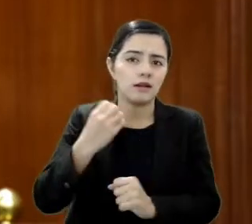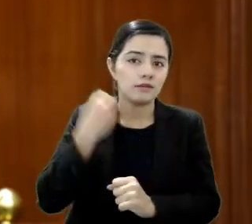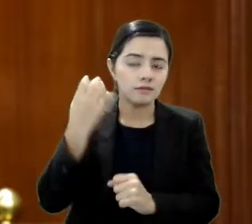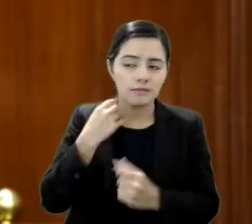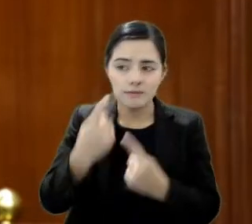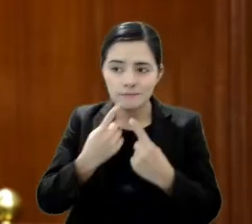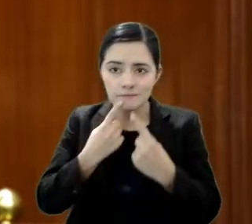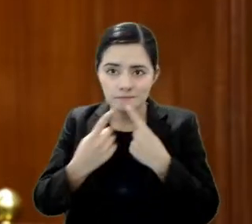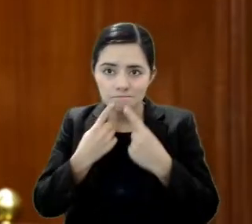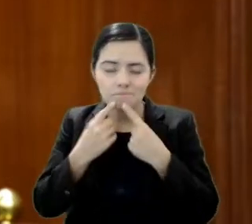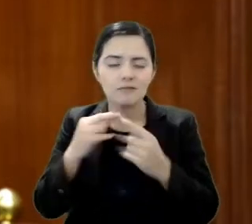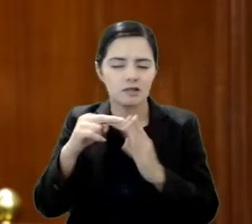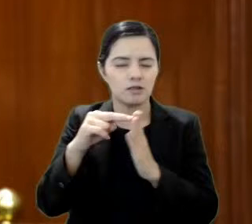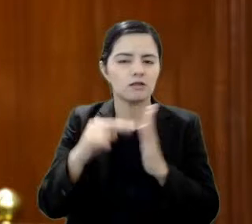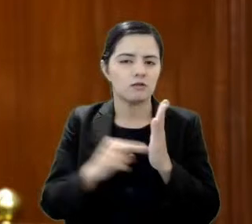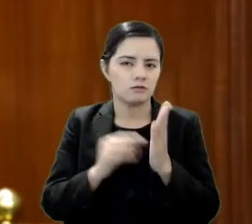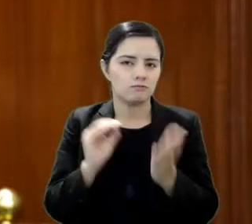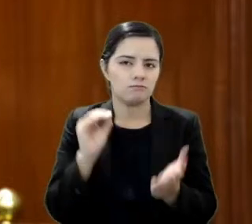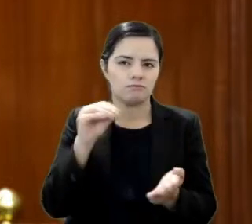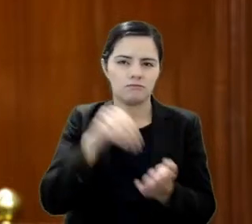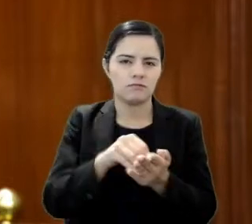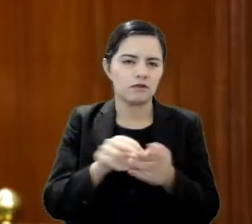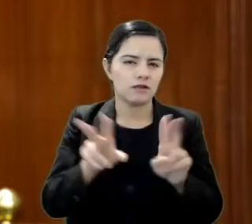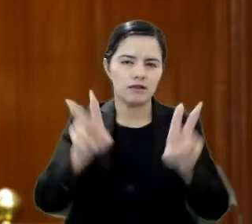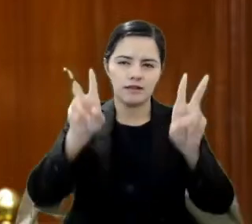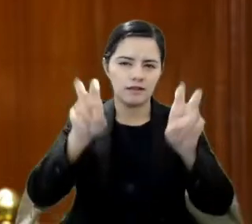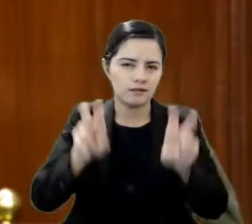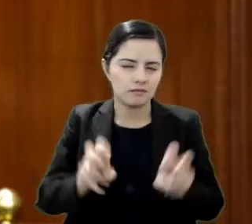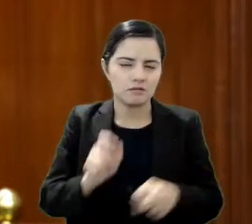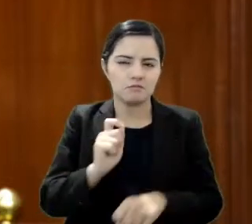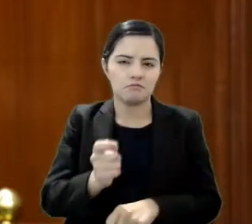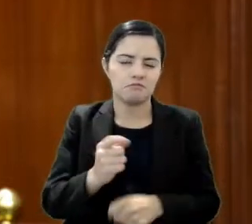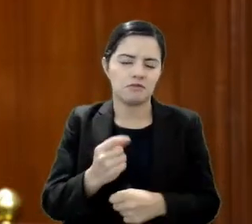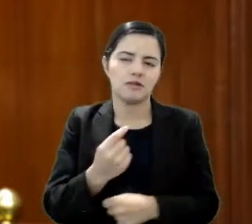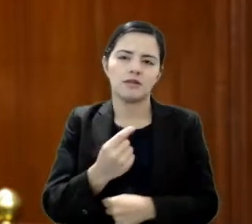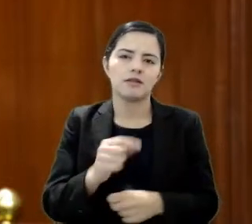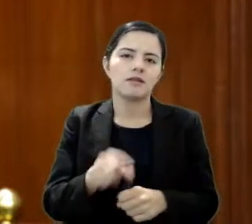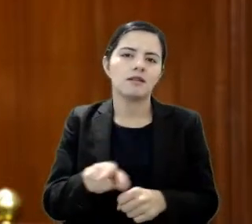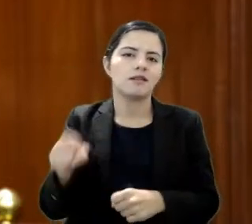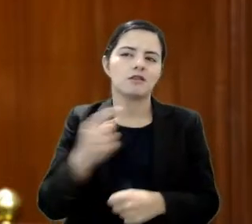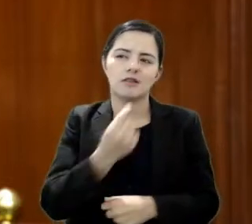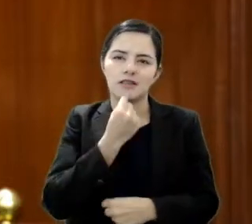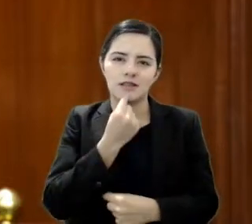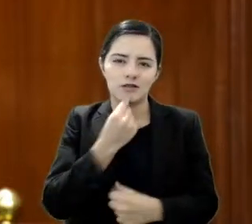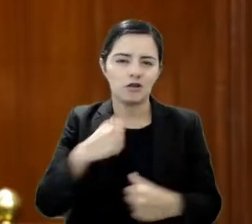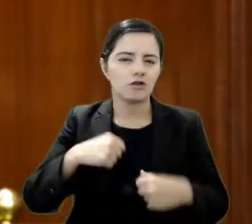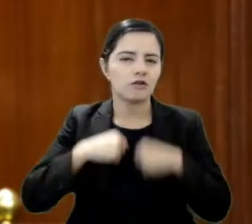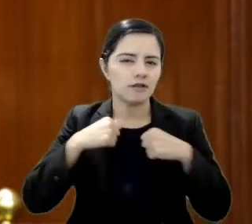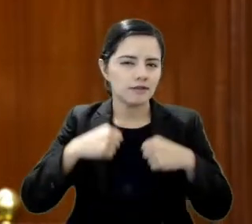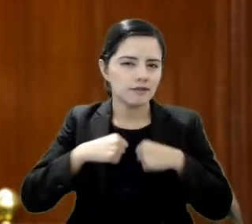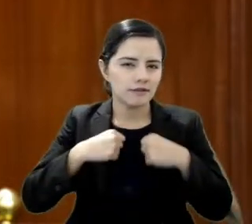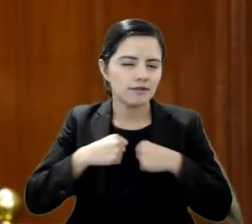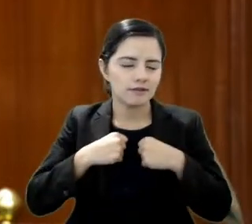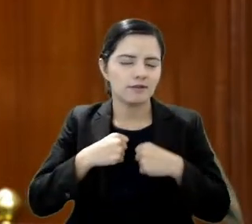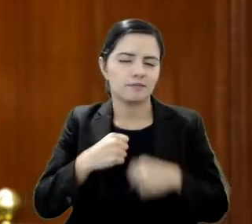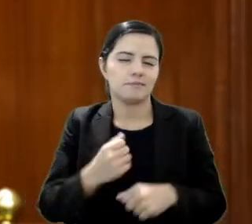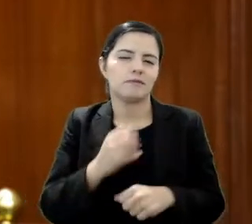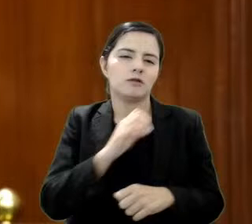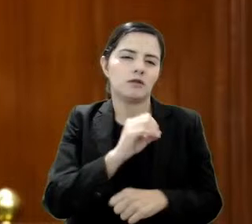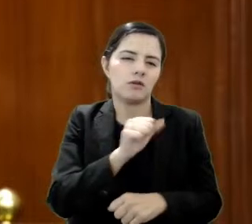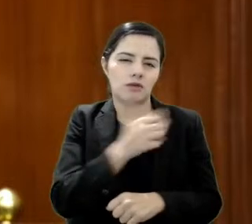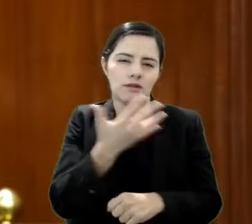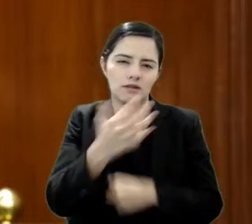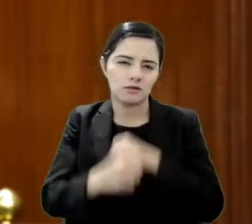asuntos que trastoquen los temas de niñas, niños, adolescentes y la primera infancia. B, la coadyuvancia con